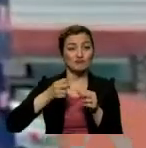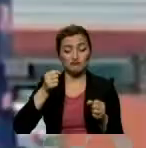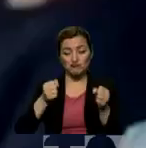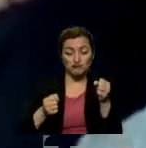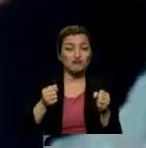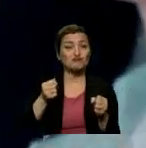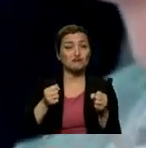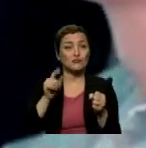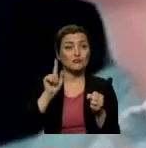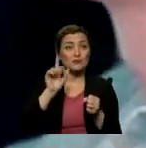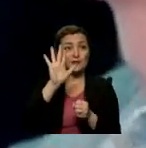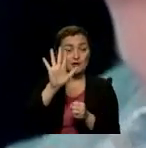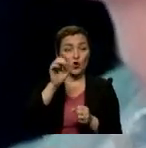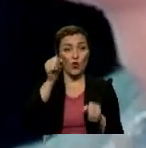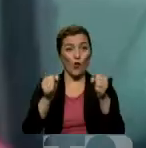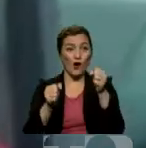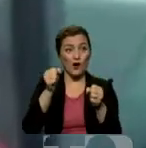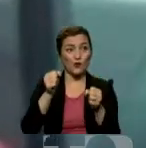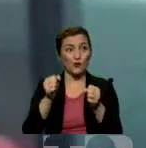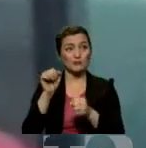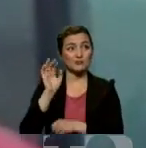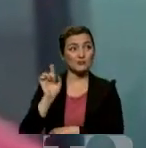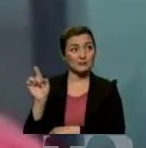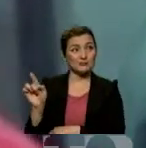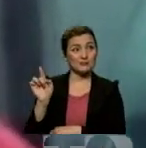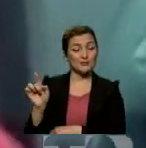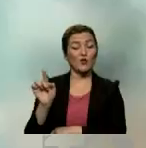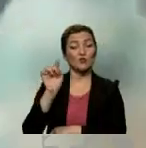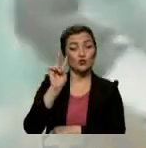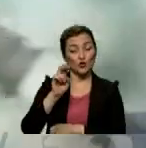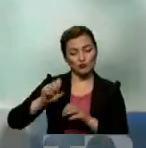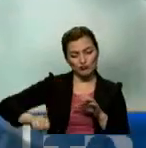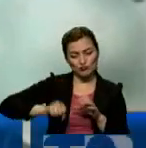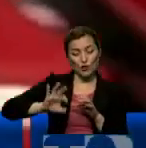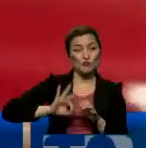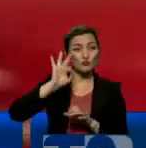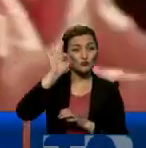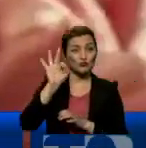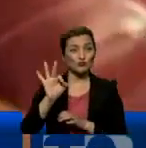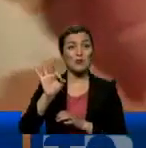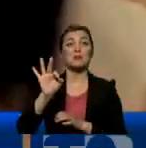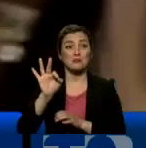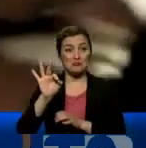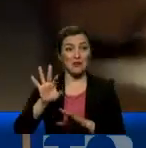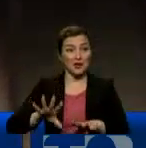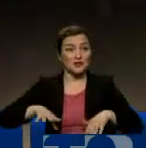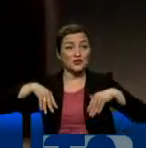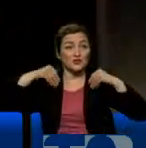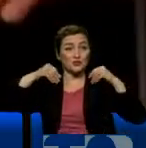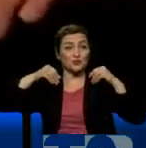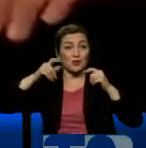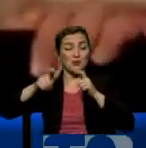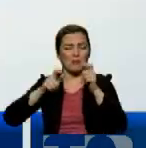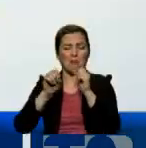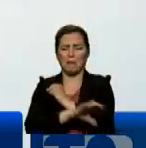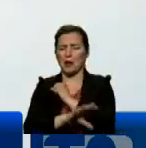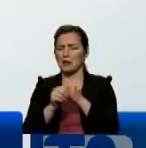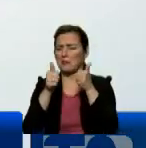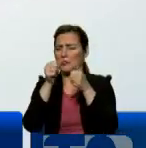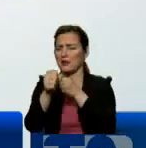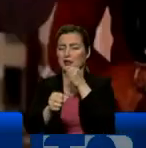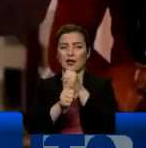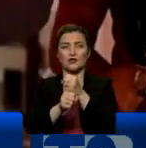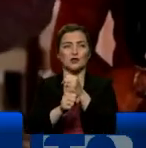Quieras, 5 autos Volkswagen Tiguan. A través de 2 sorteos, Primax batió récord de aceptación con su mega promoción